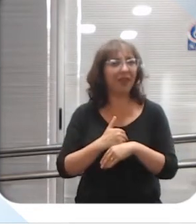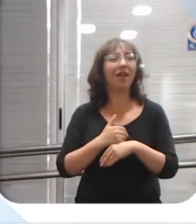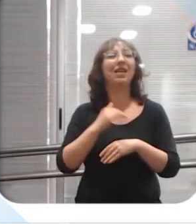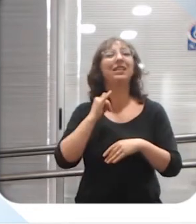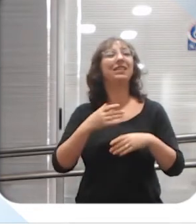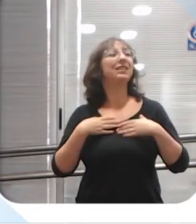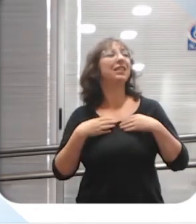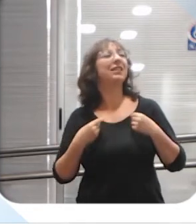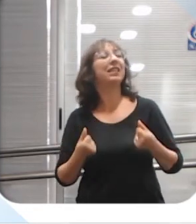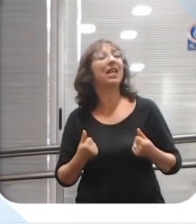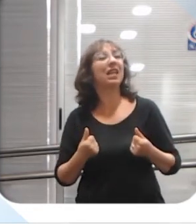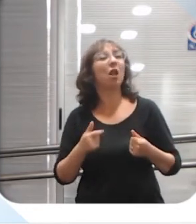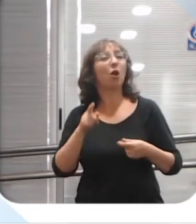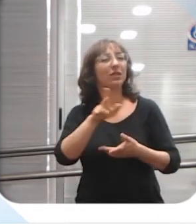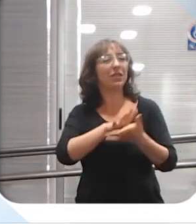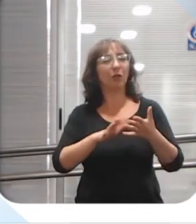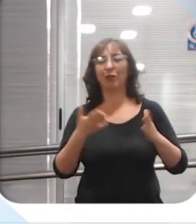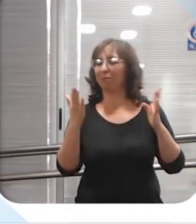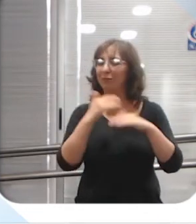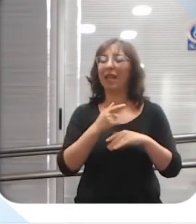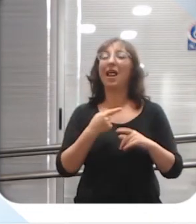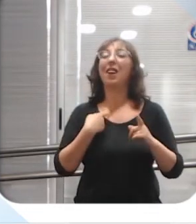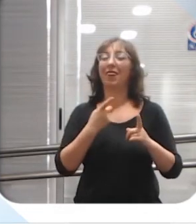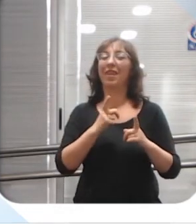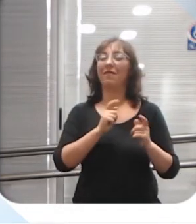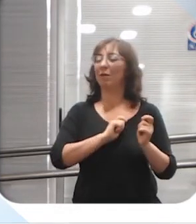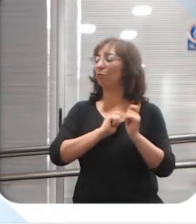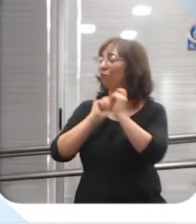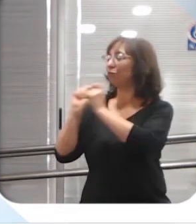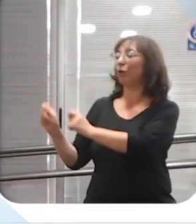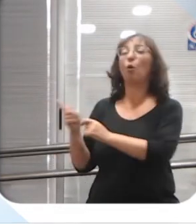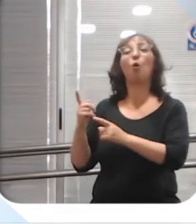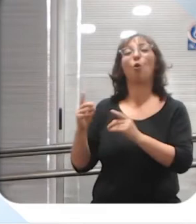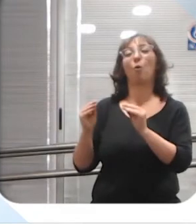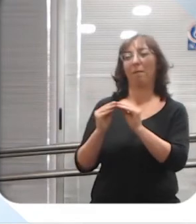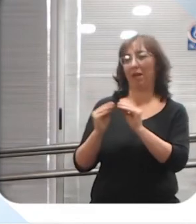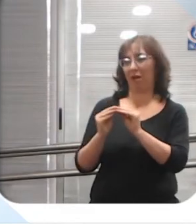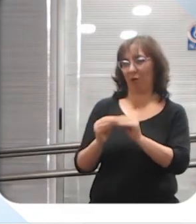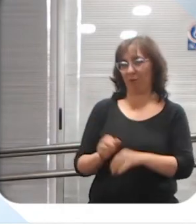si sentimos que no podemos con una situación, poder delegar en otro colega.